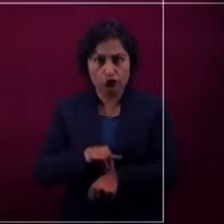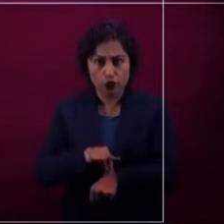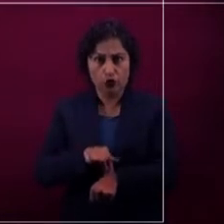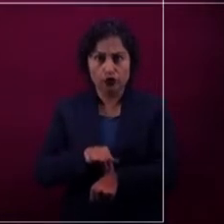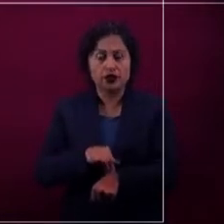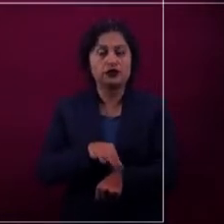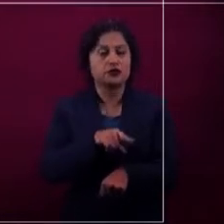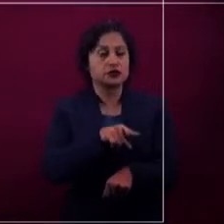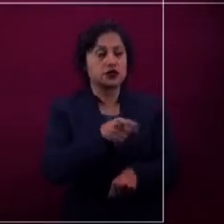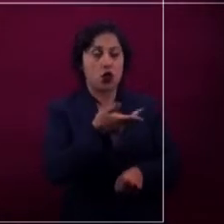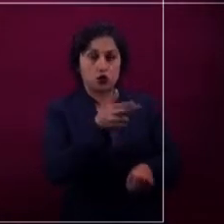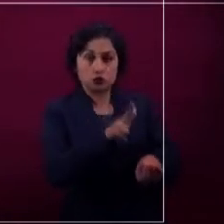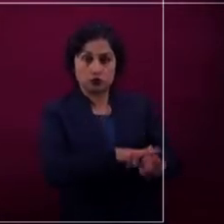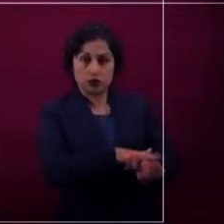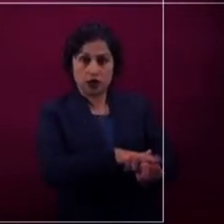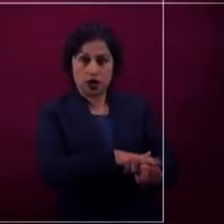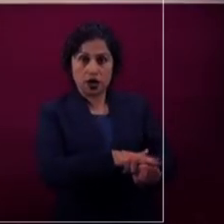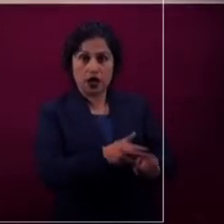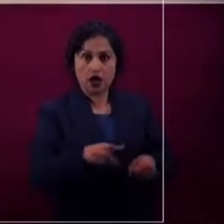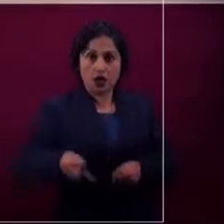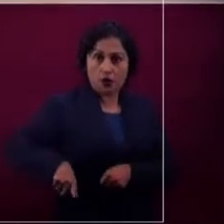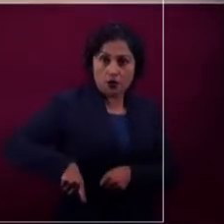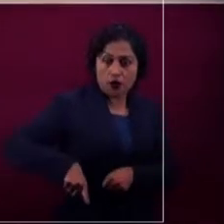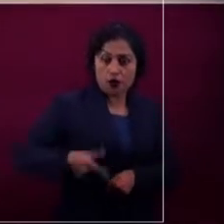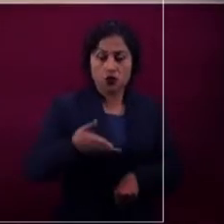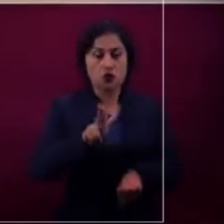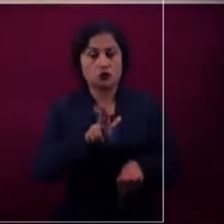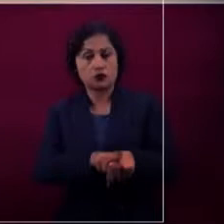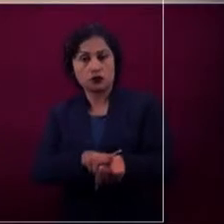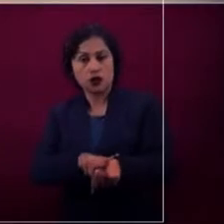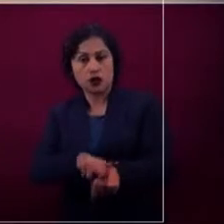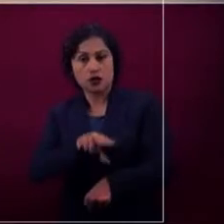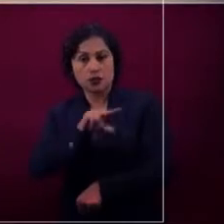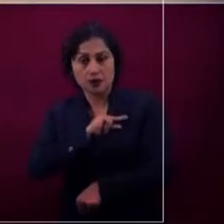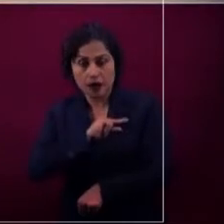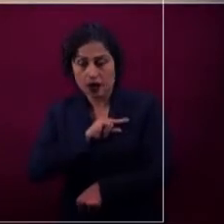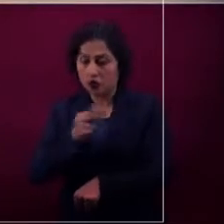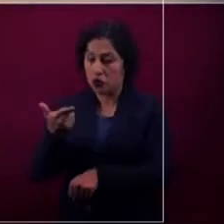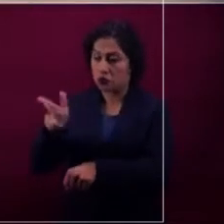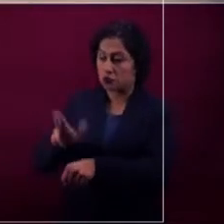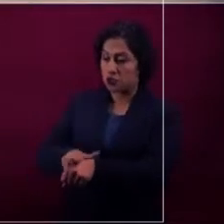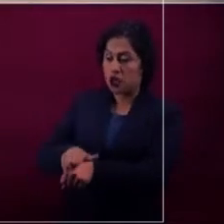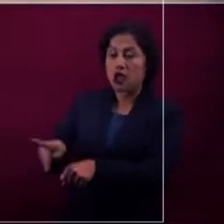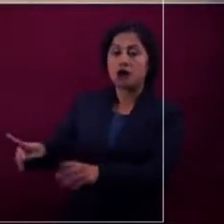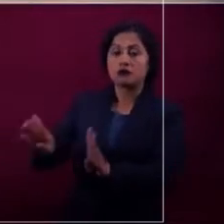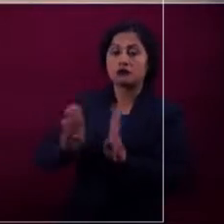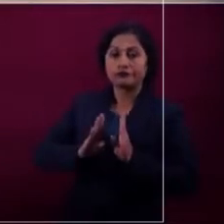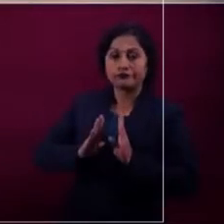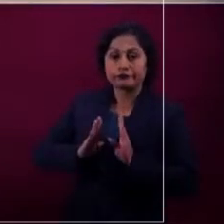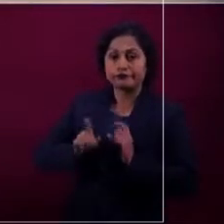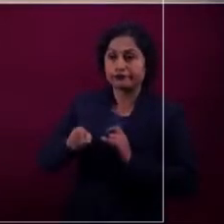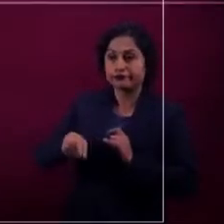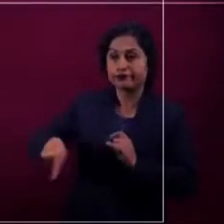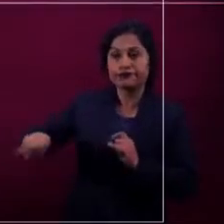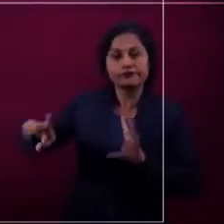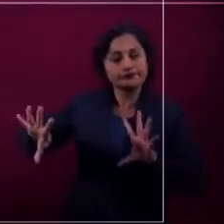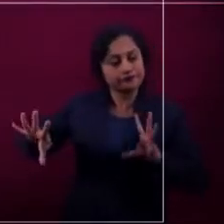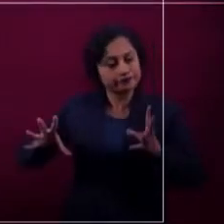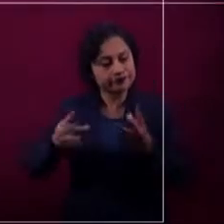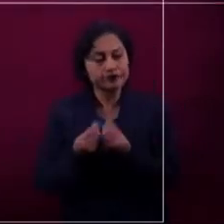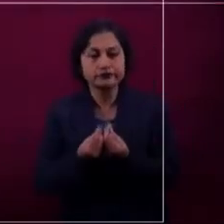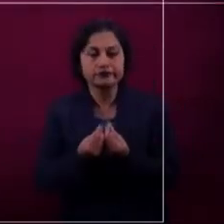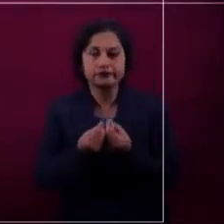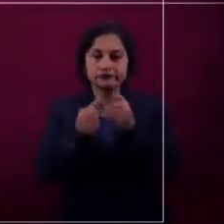civiles, de hospitales públicos y de hospitales también privados. Ahí están los médicos